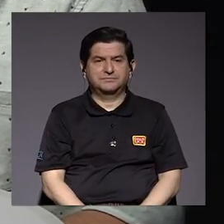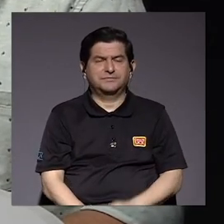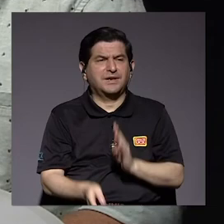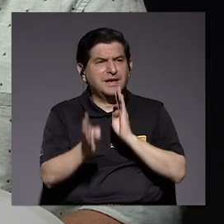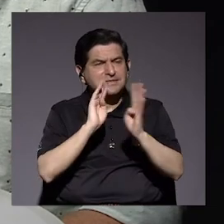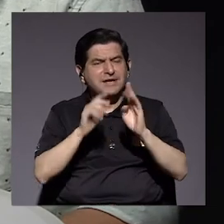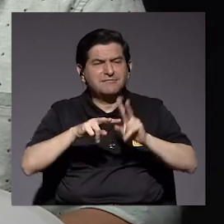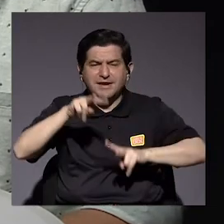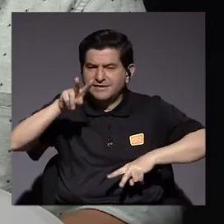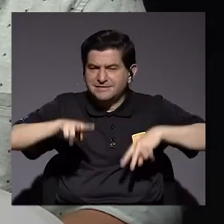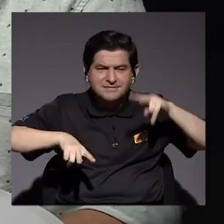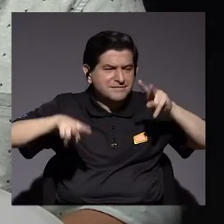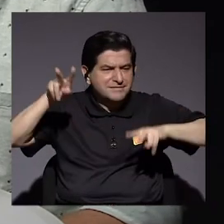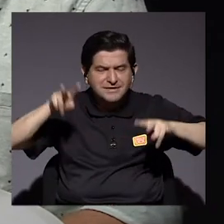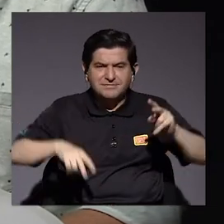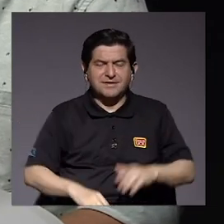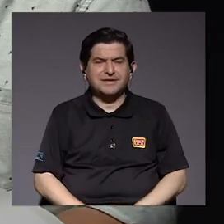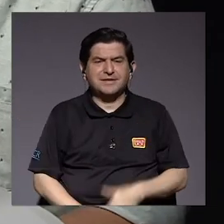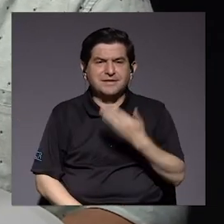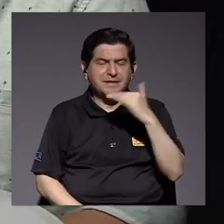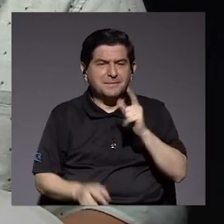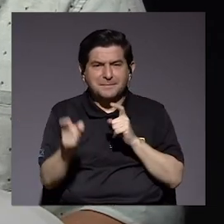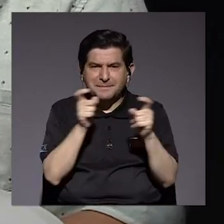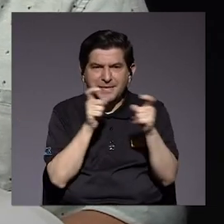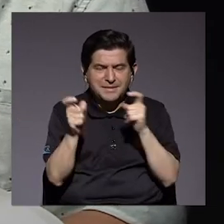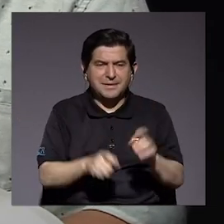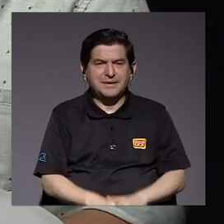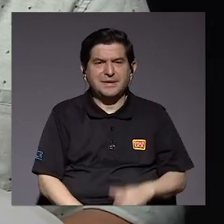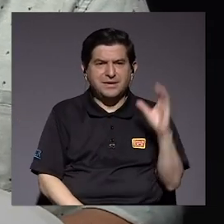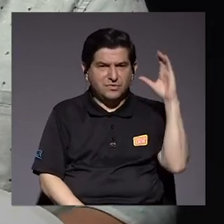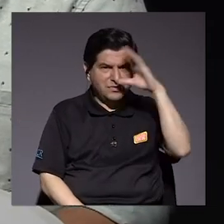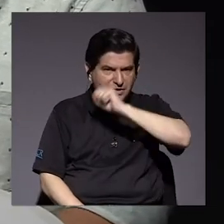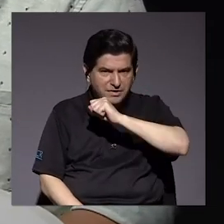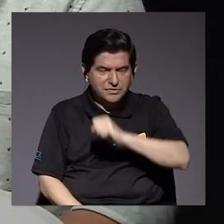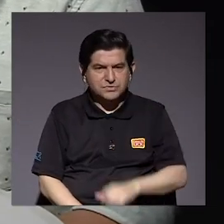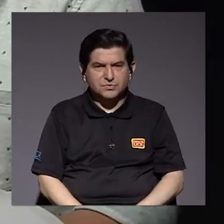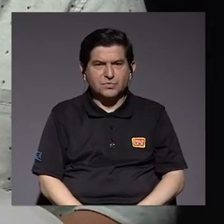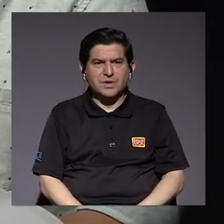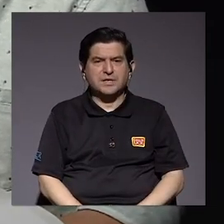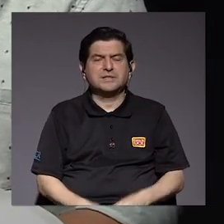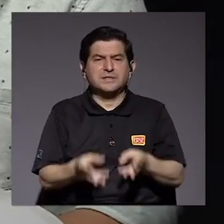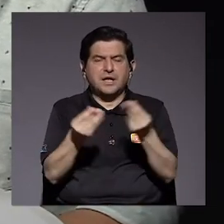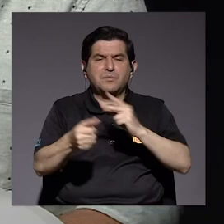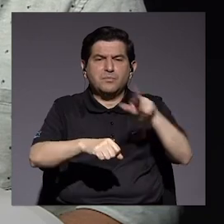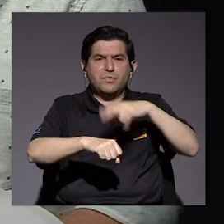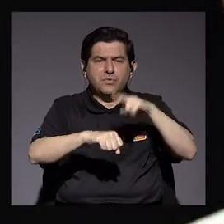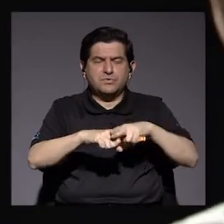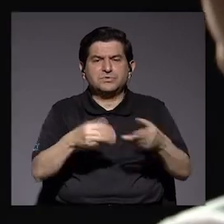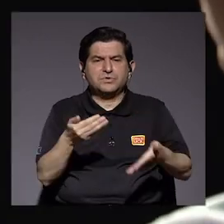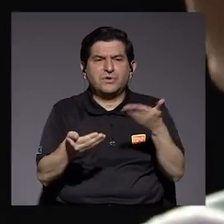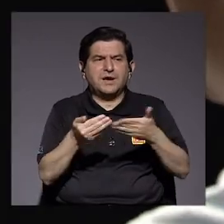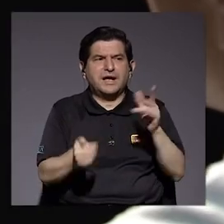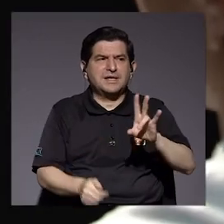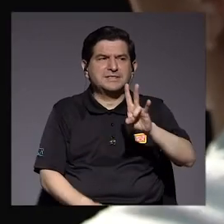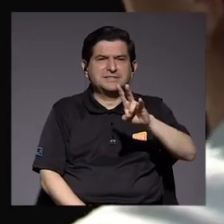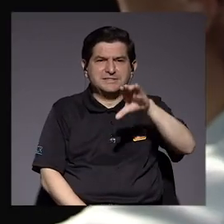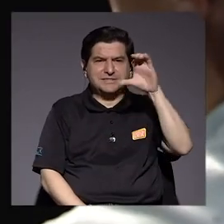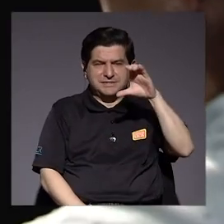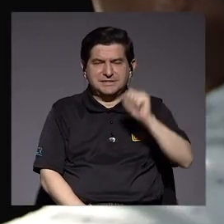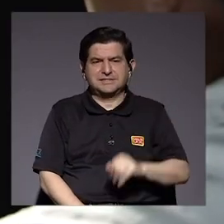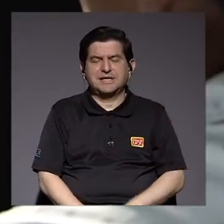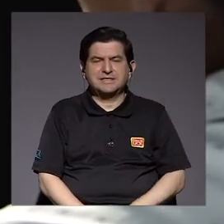Si hablamos de algunas variedades y con mal manejo y vemos el promedio de producción nacional que llega si acaso a